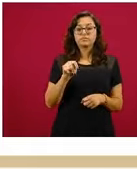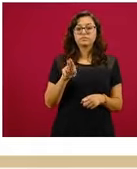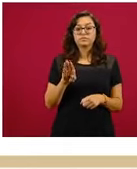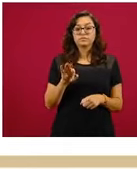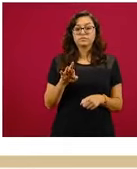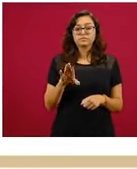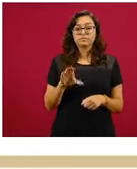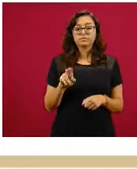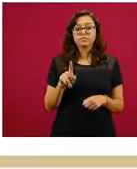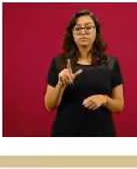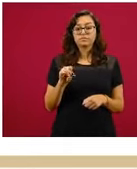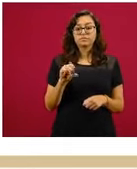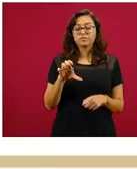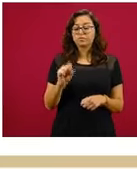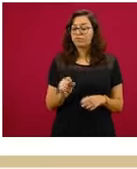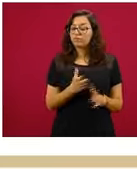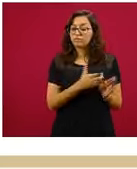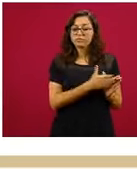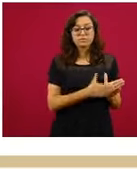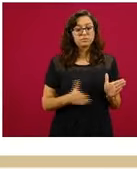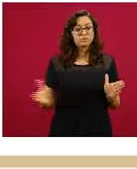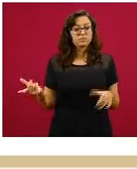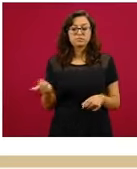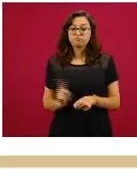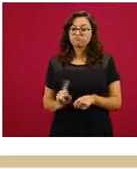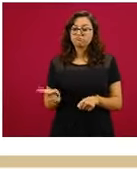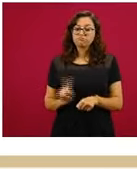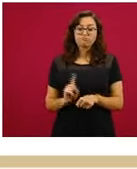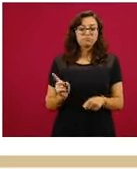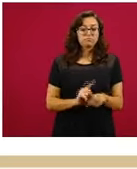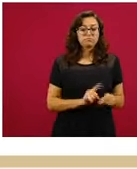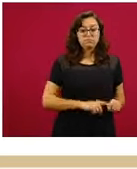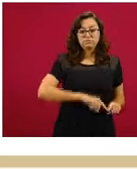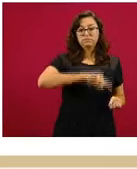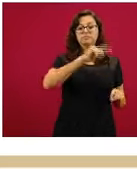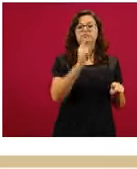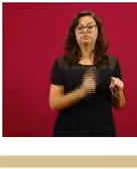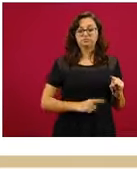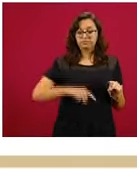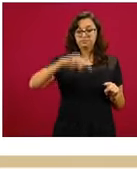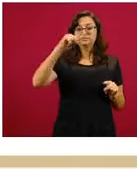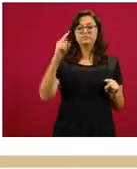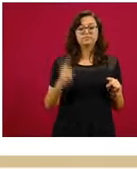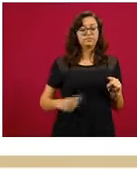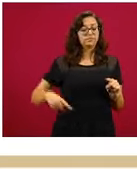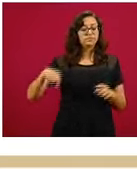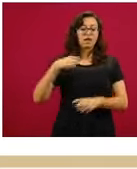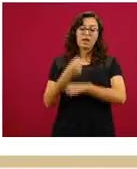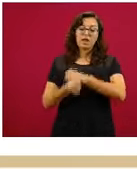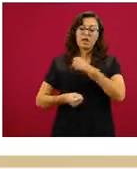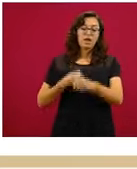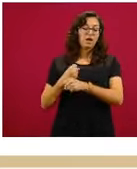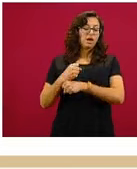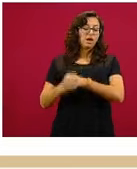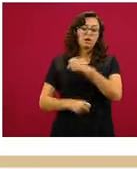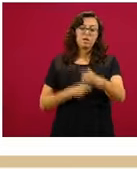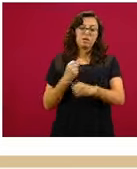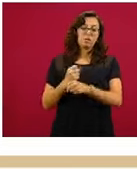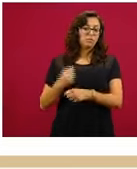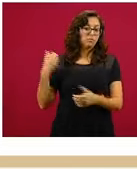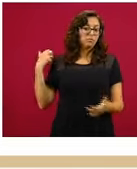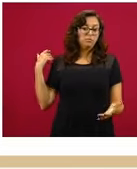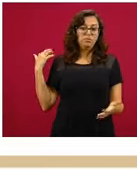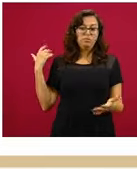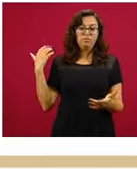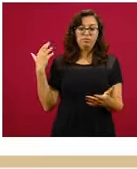tuberculosis. Tuberculosis la tenemos todos los días del año, durante todo el año, y la hemos tenido durante muchos años con nosotros. Entonces